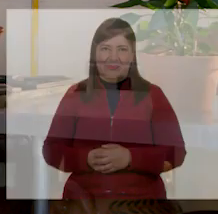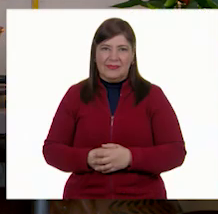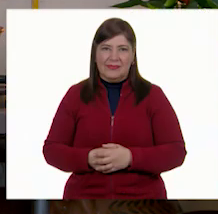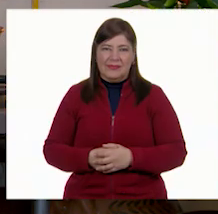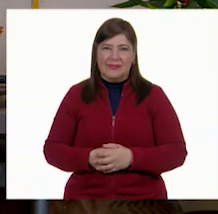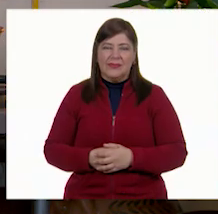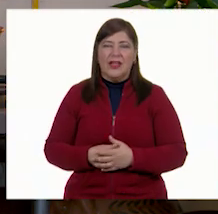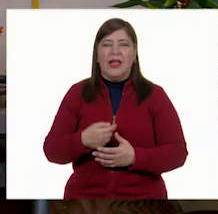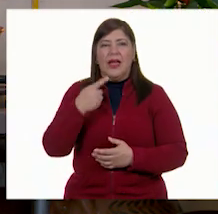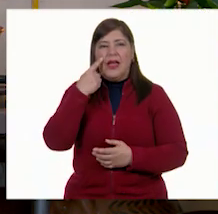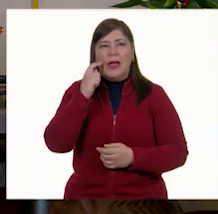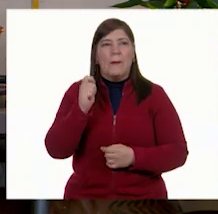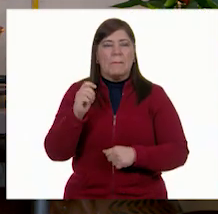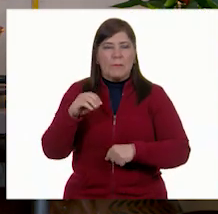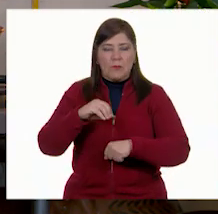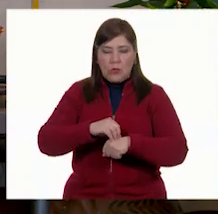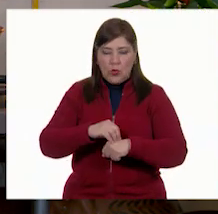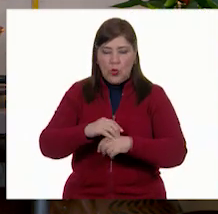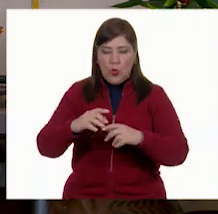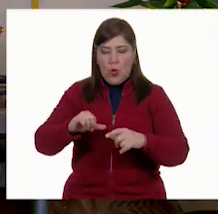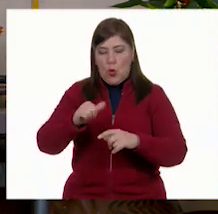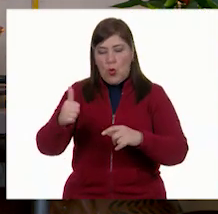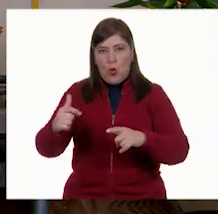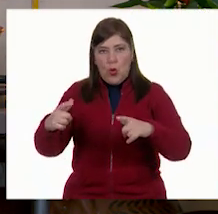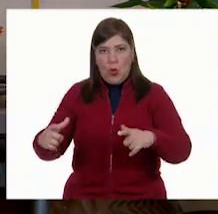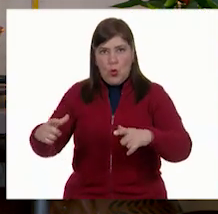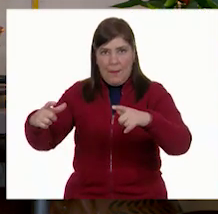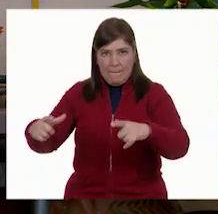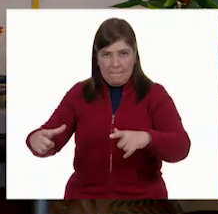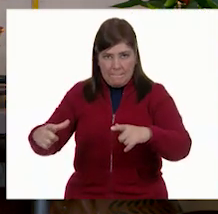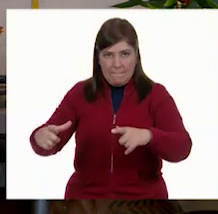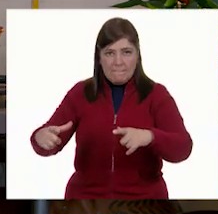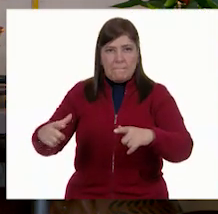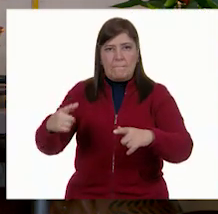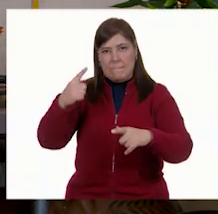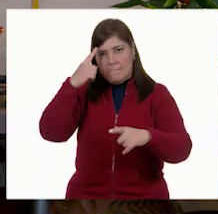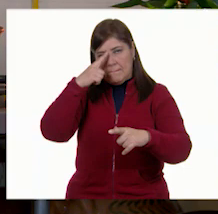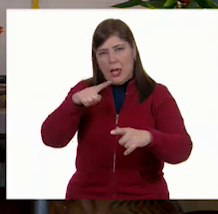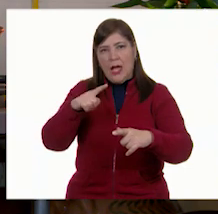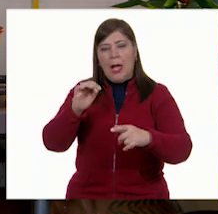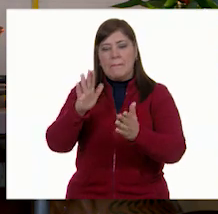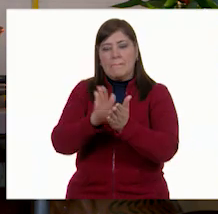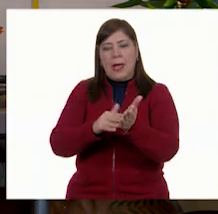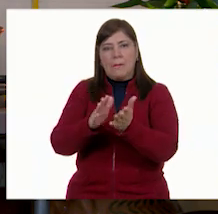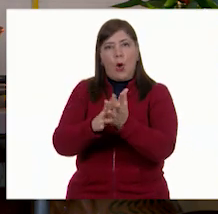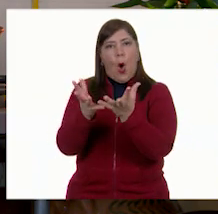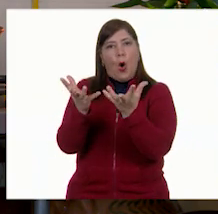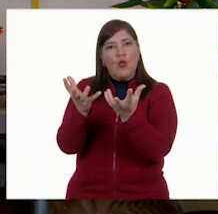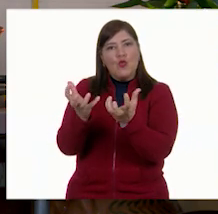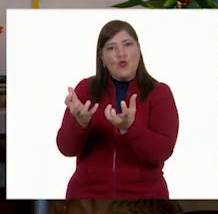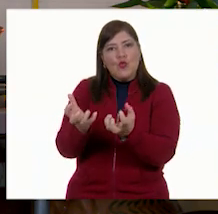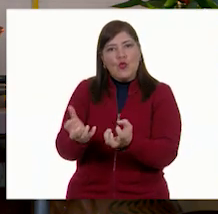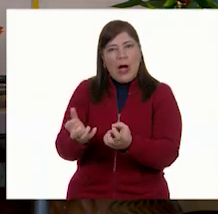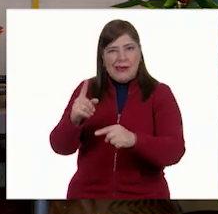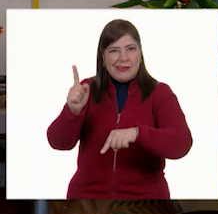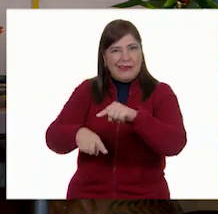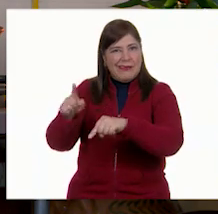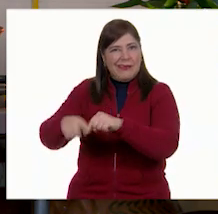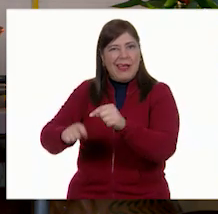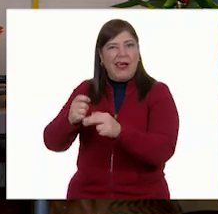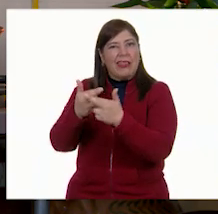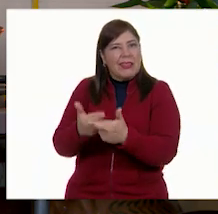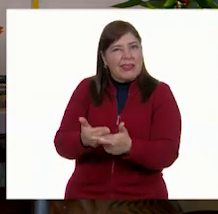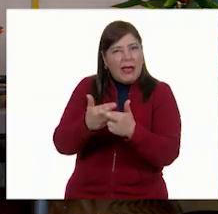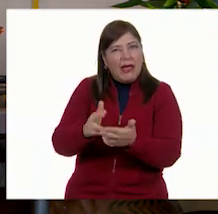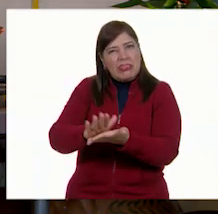Y los vamos a poner en un plato con papel absorbente para quitarle